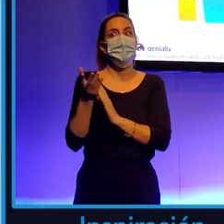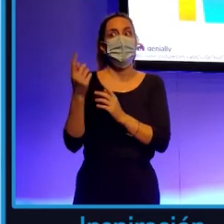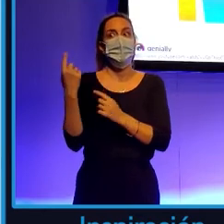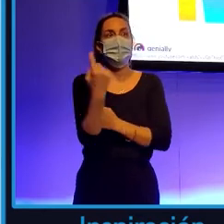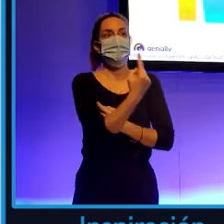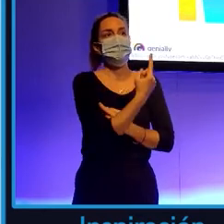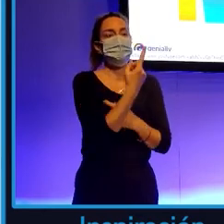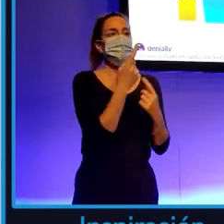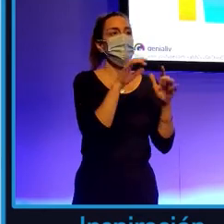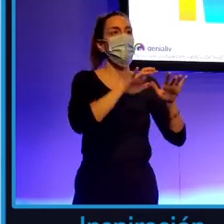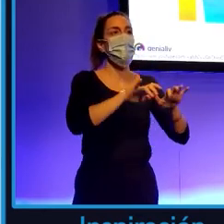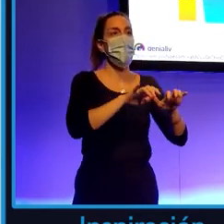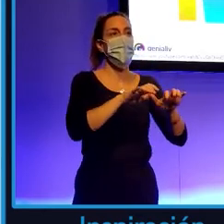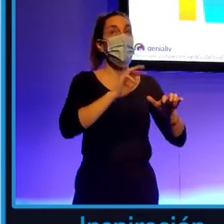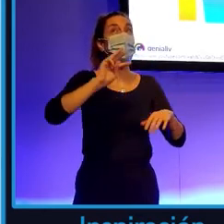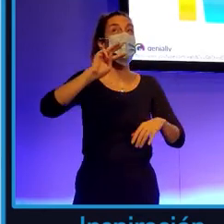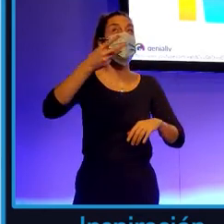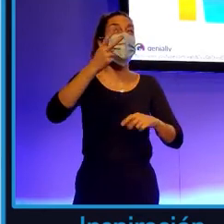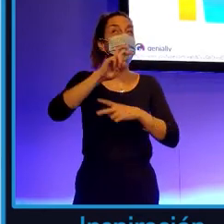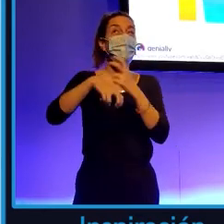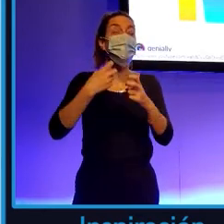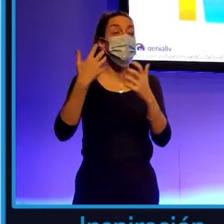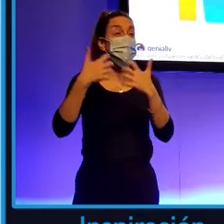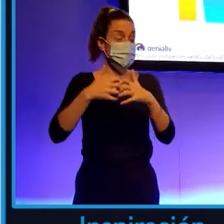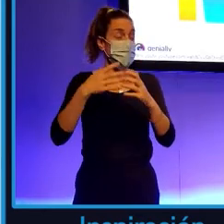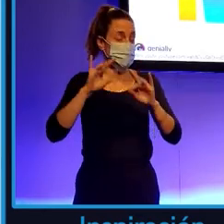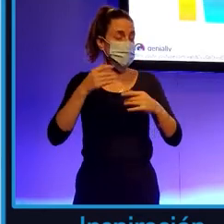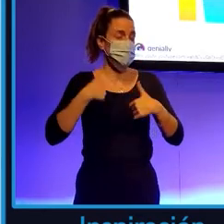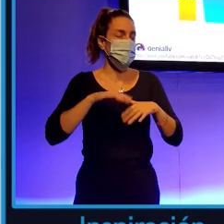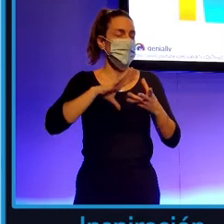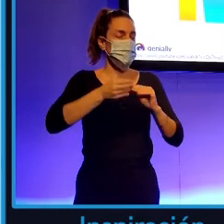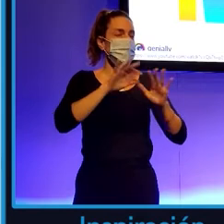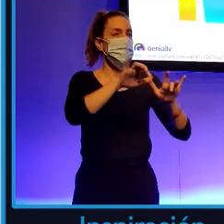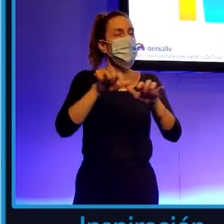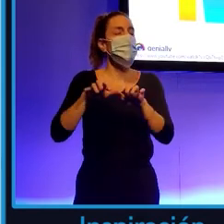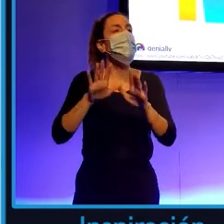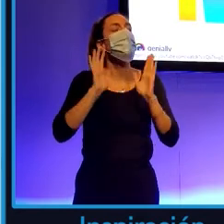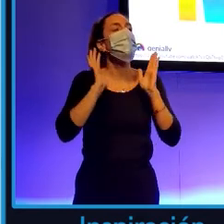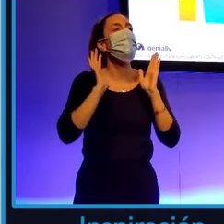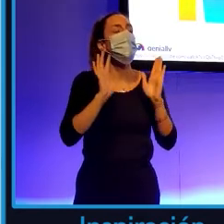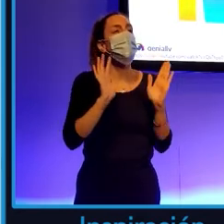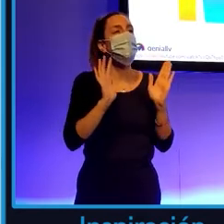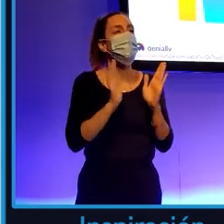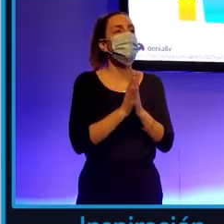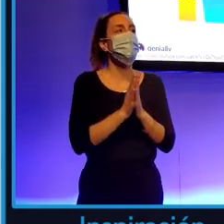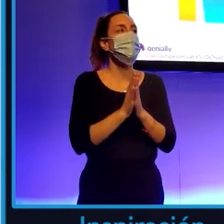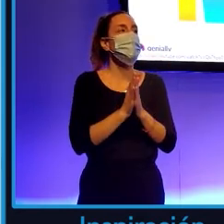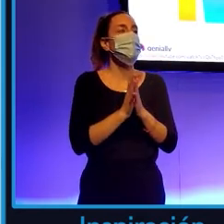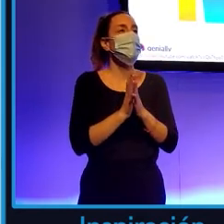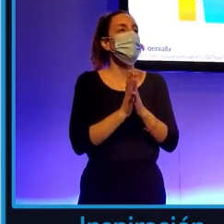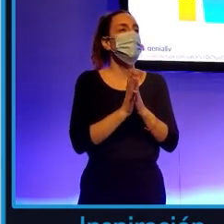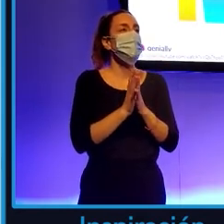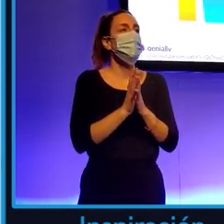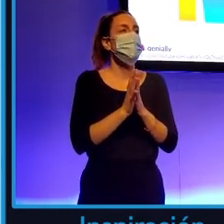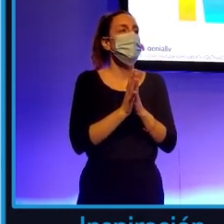supuesto ya cuando estábamos hablando de la tercera revolución industrial pero que no era innecesaria